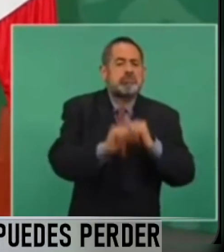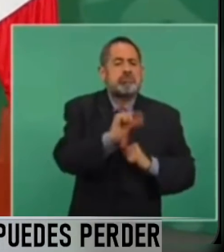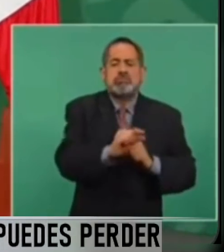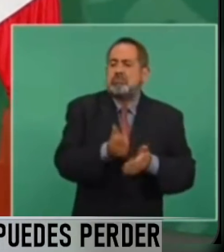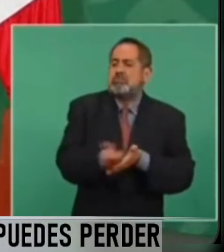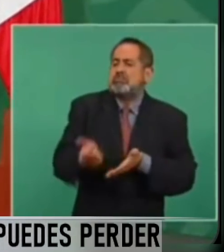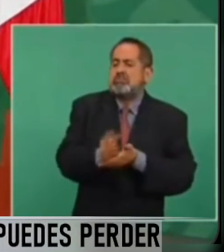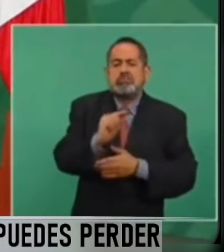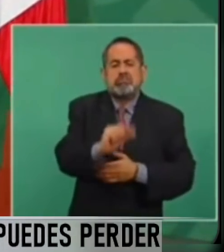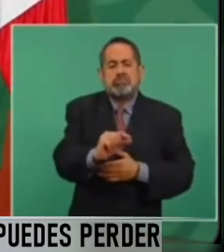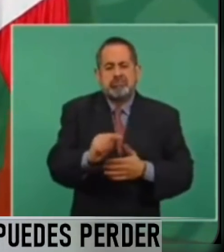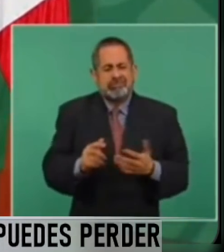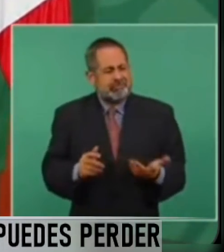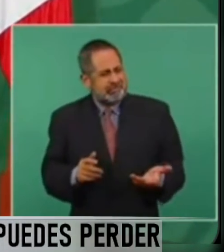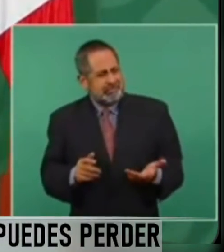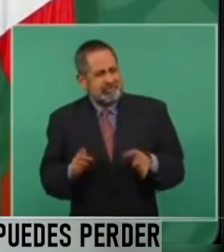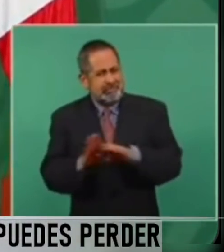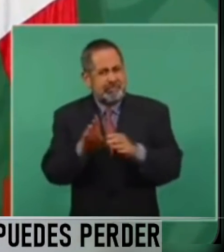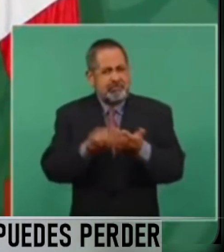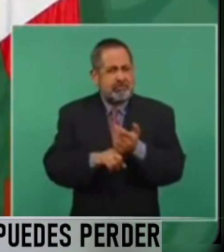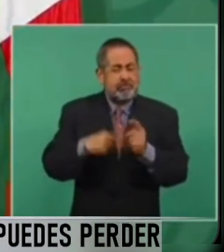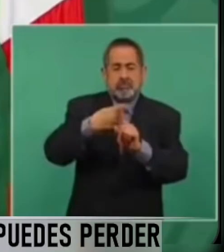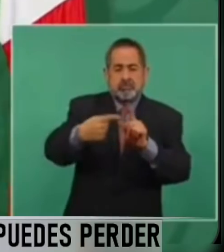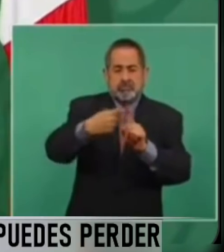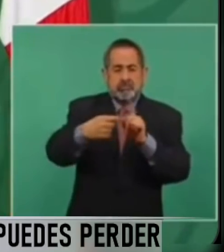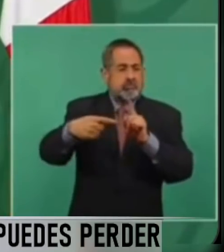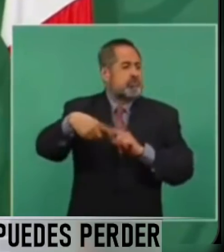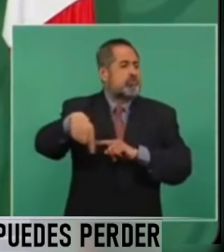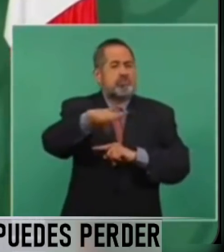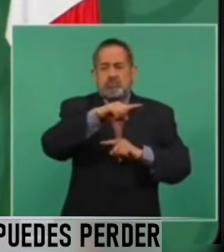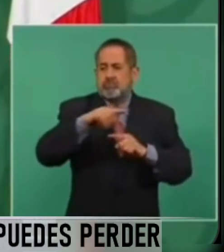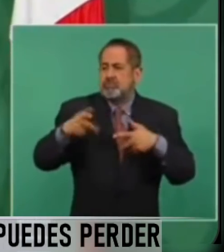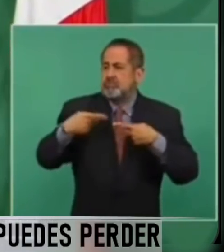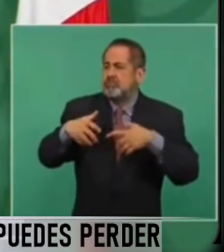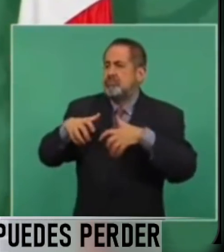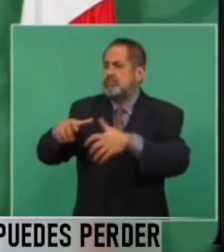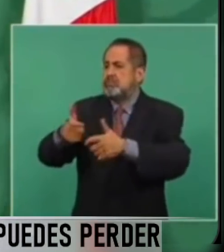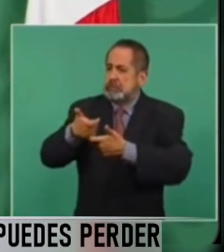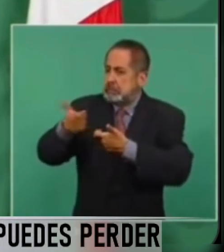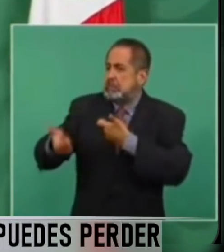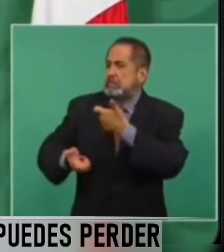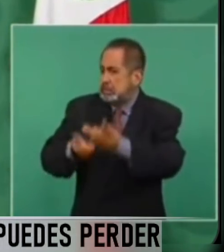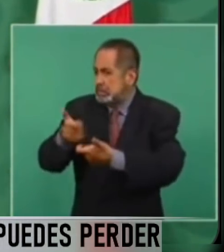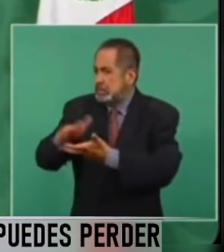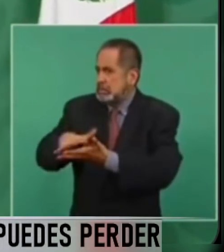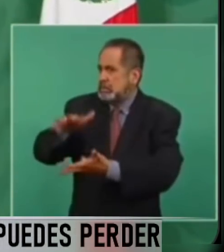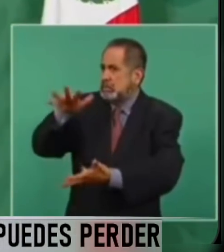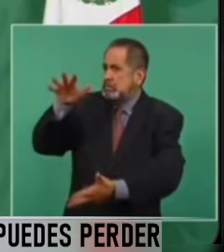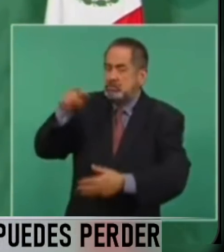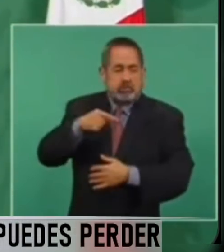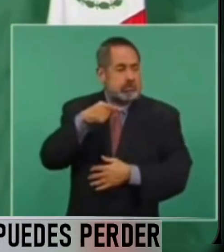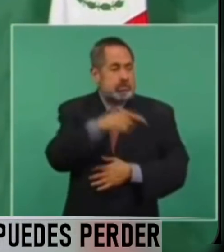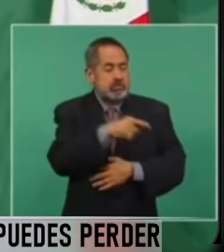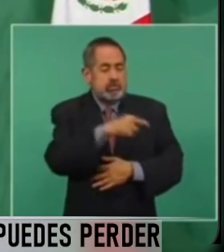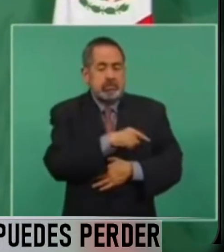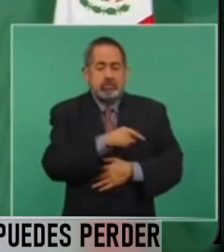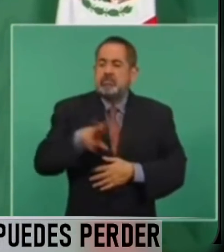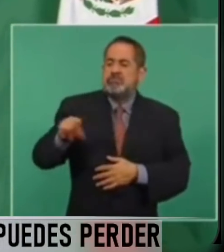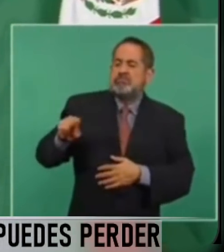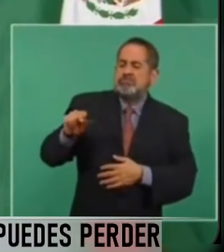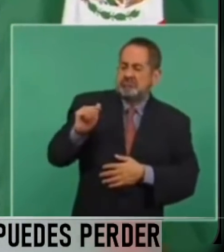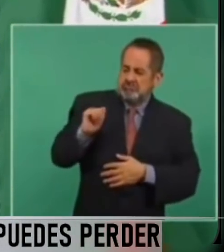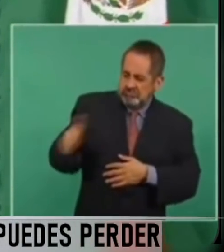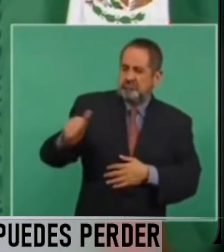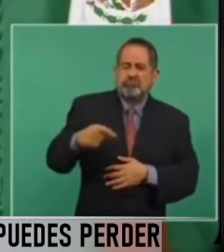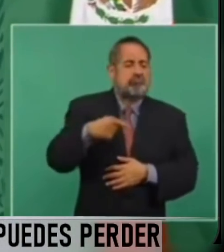los integrantes de las clases medias y de las clases populares términos proporcionales